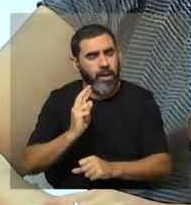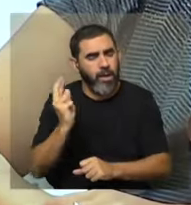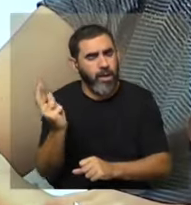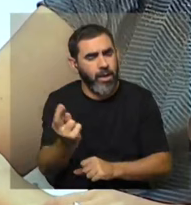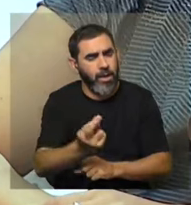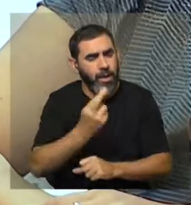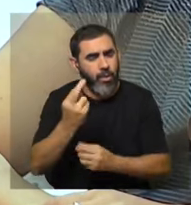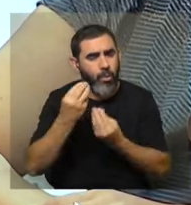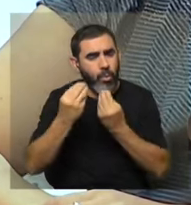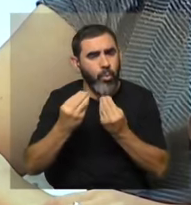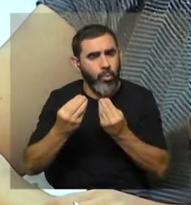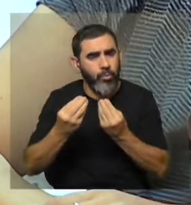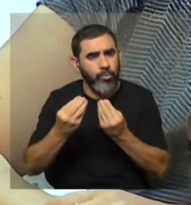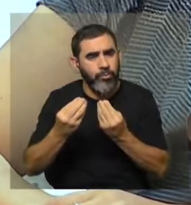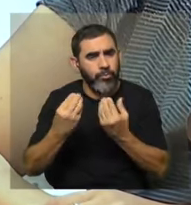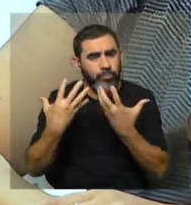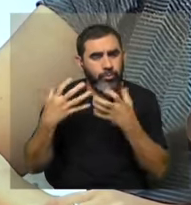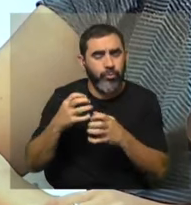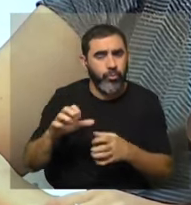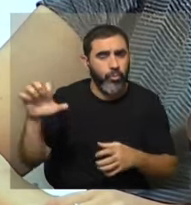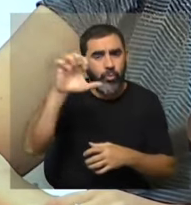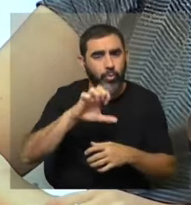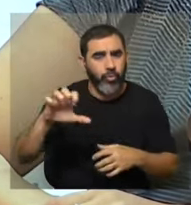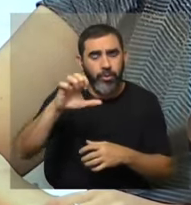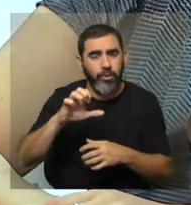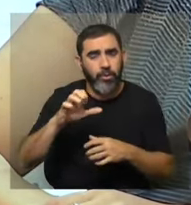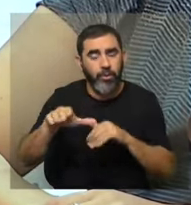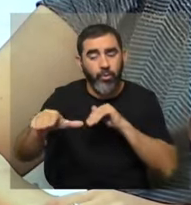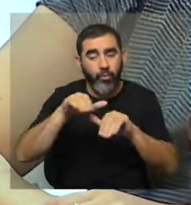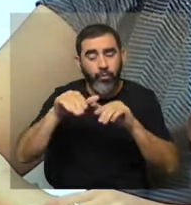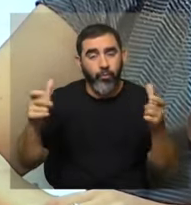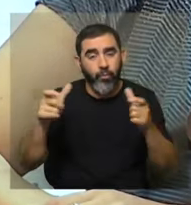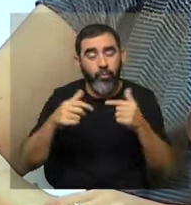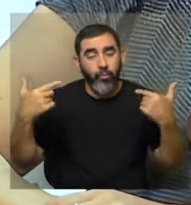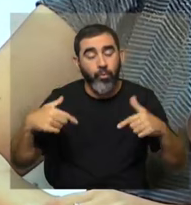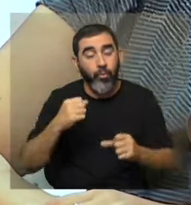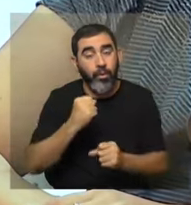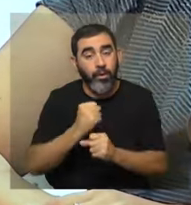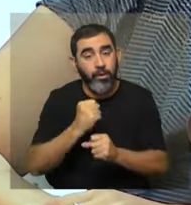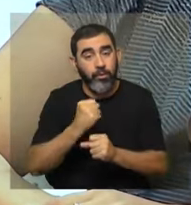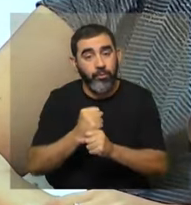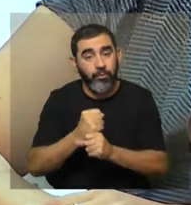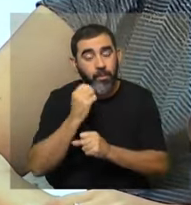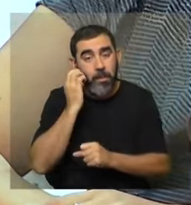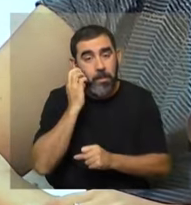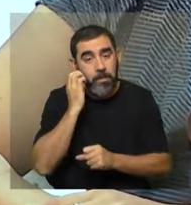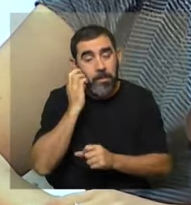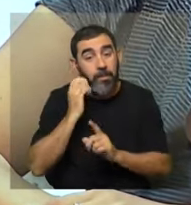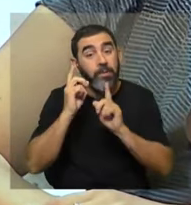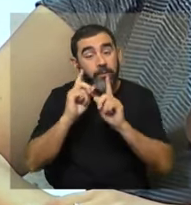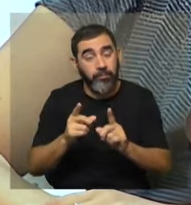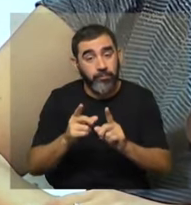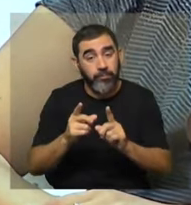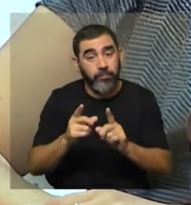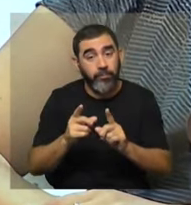atención Cómo se viene resistiendo esta empresa a una convocatoria del Ministerio de trabajo a quien también establecemos